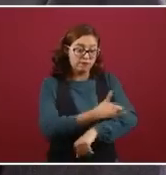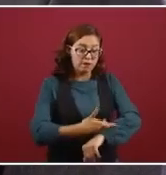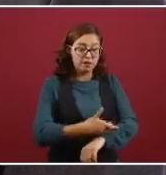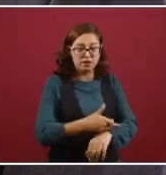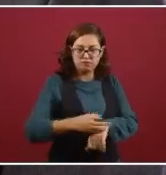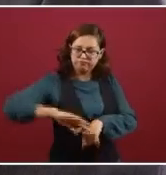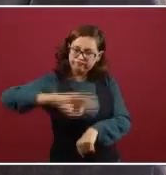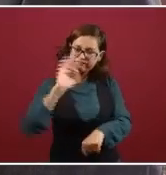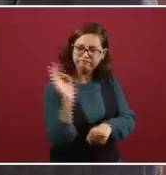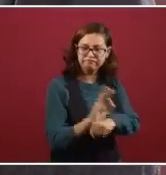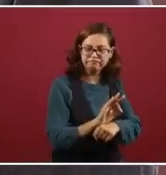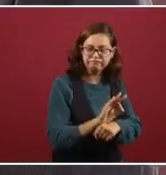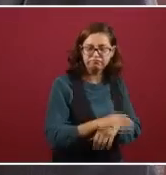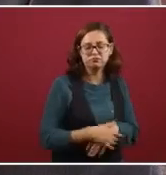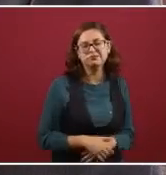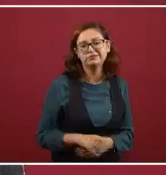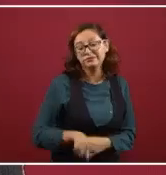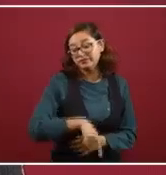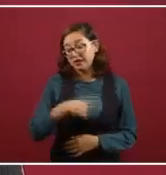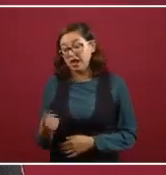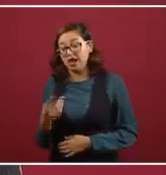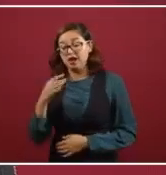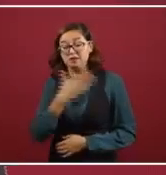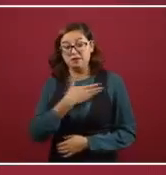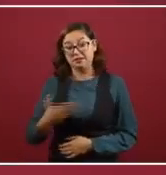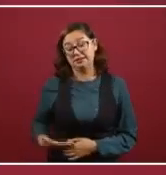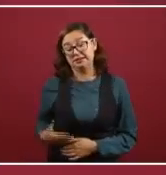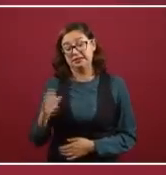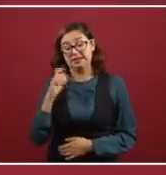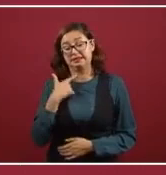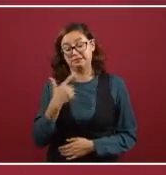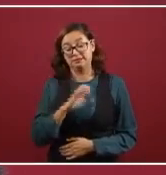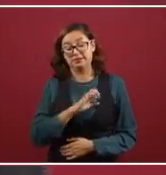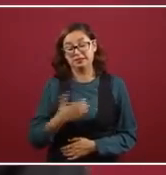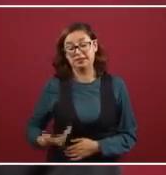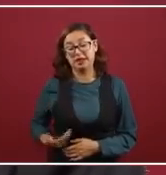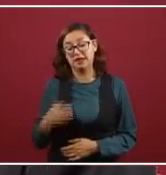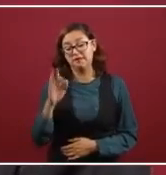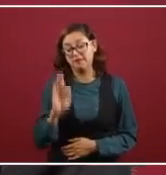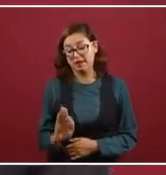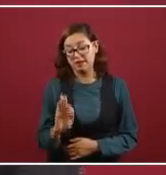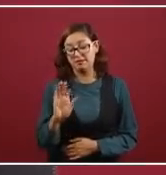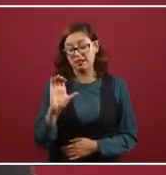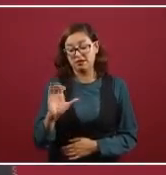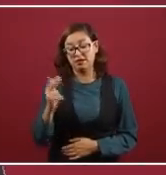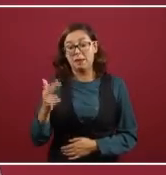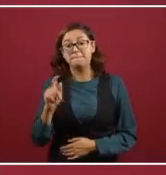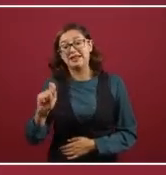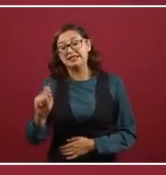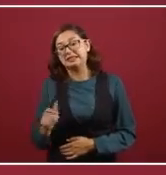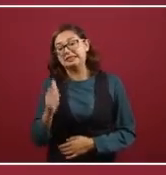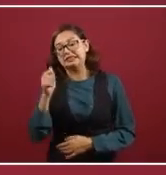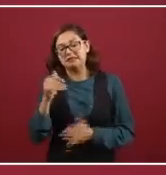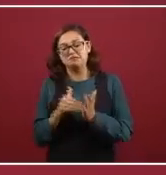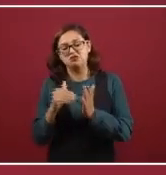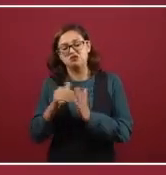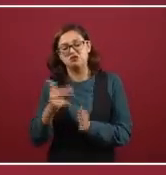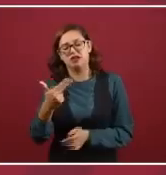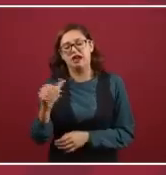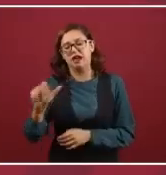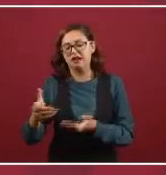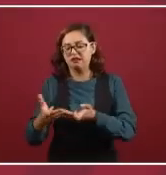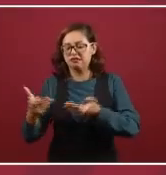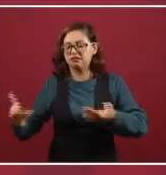campesinas. Felipe Calderón entregó 26 millones de hectáreas para la